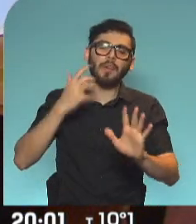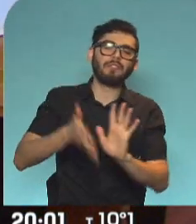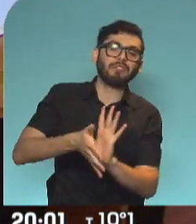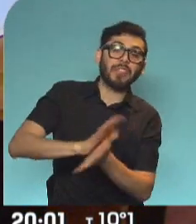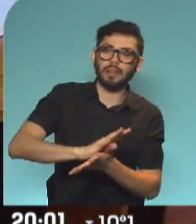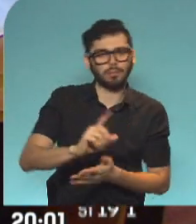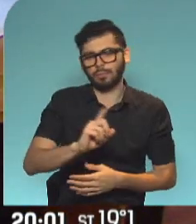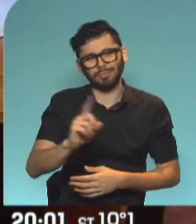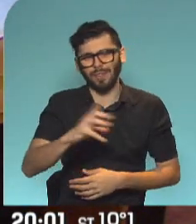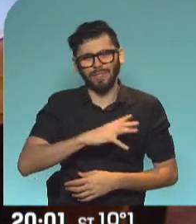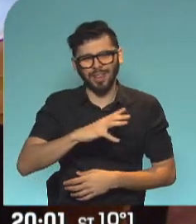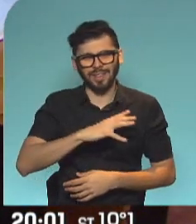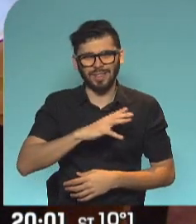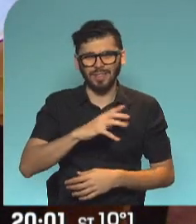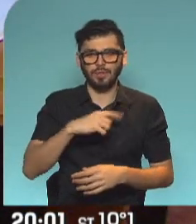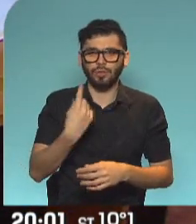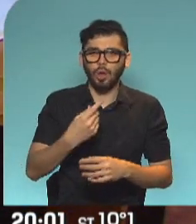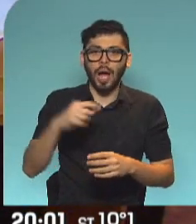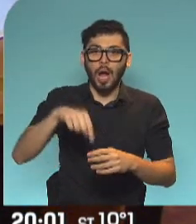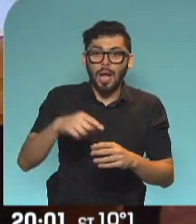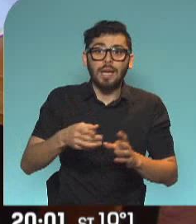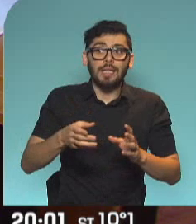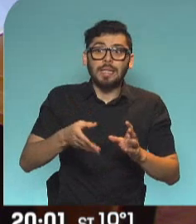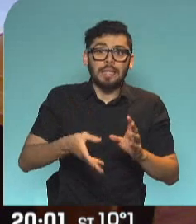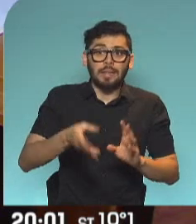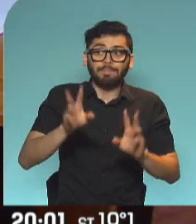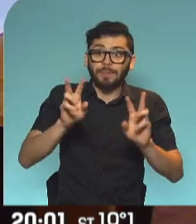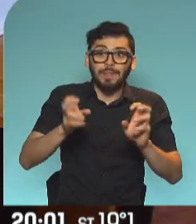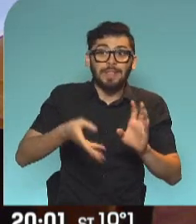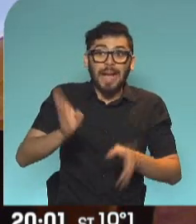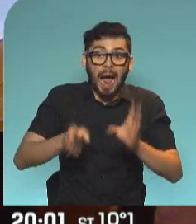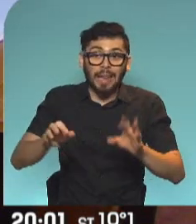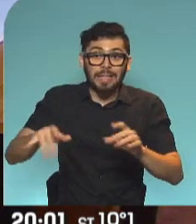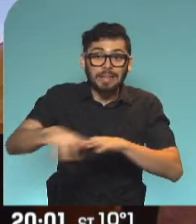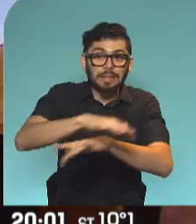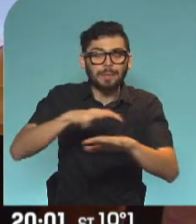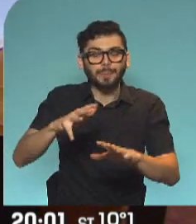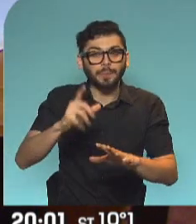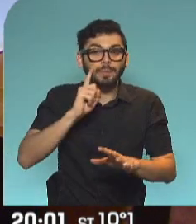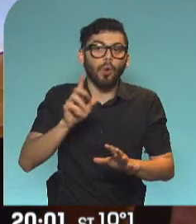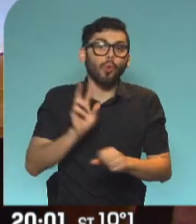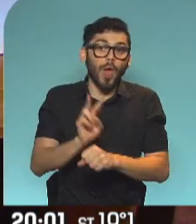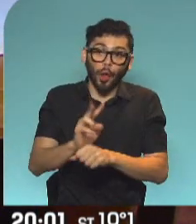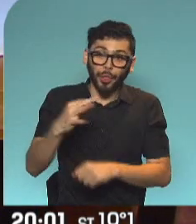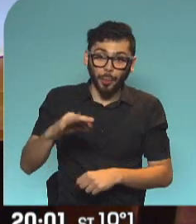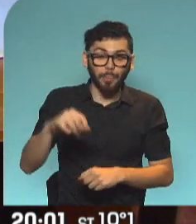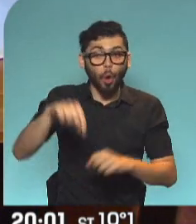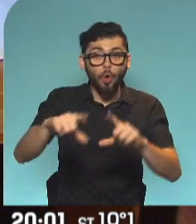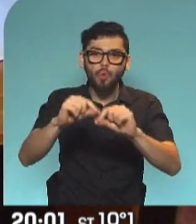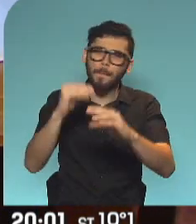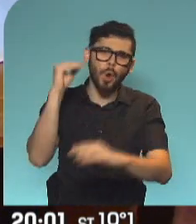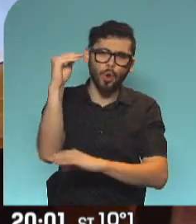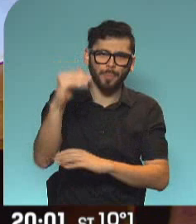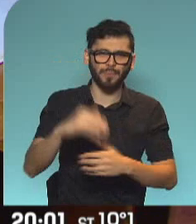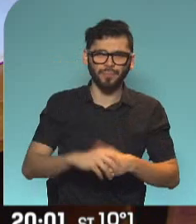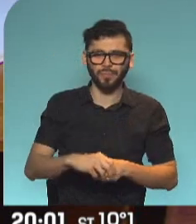República Argentina. Estamos saliendo con el COVID-19 y por supuesto que hay que tener más recaudos, pero hoy es cifra récord. Hablando de números, el total de fallecidos en las